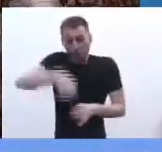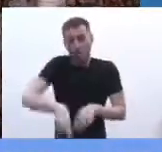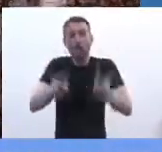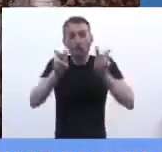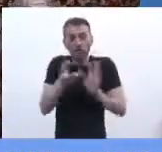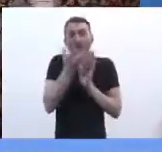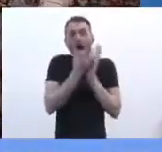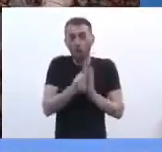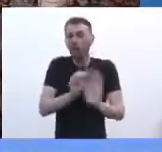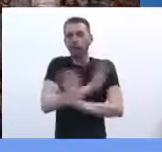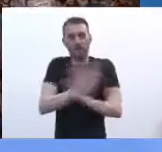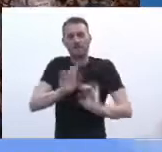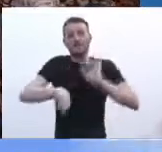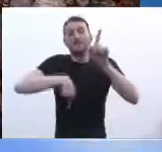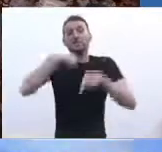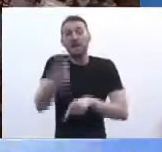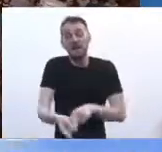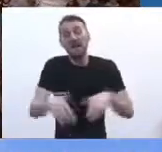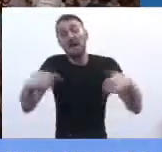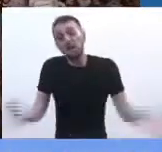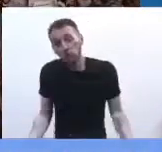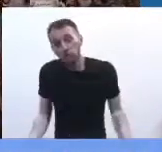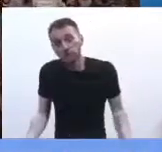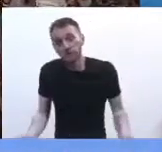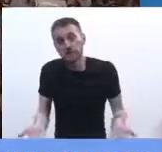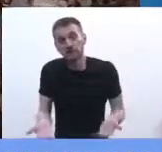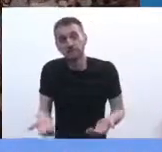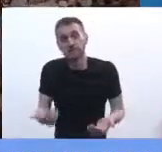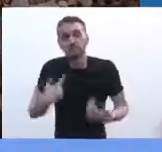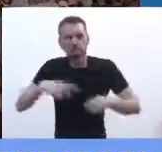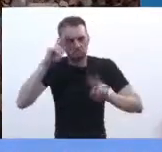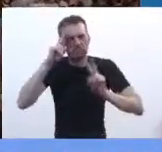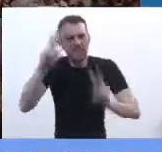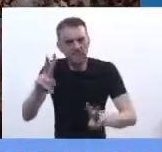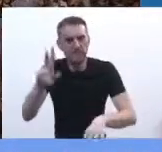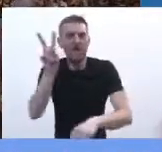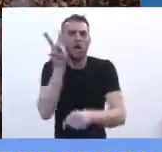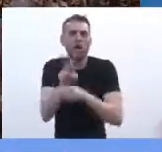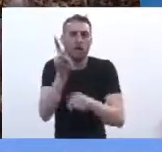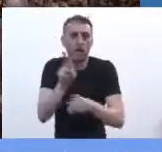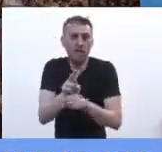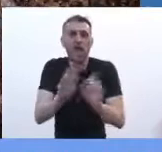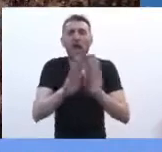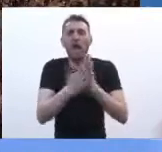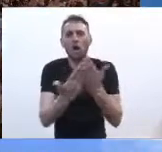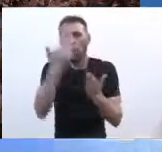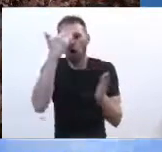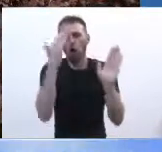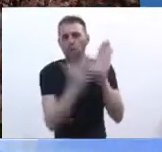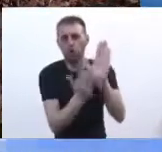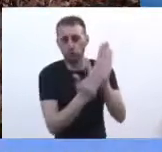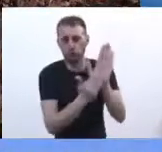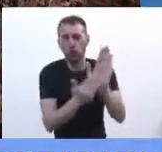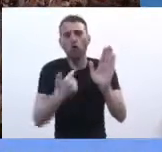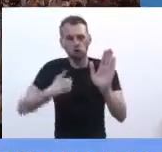del aborto nada más así que para respetar y cuidar la constitución por